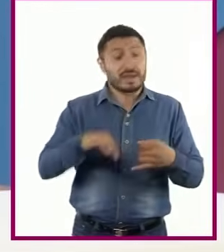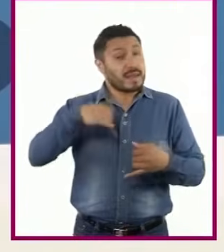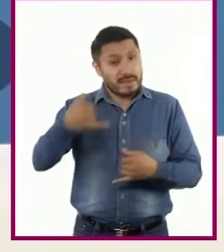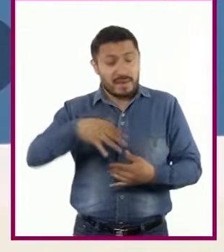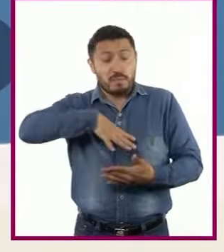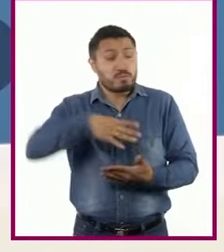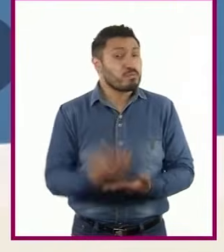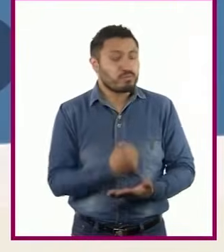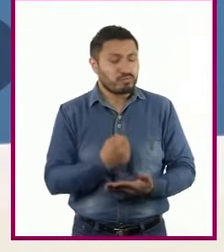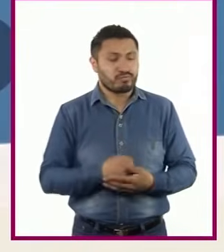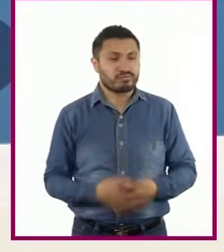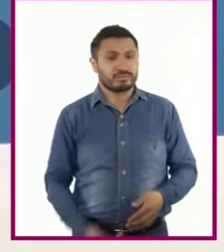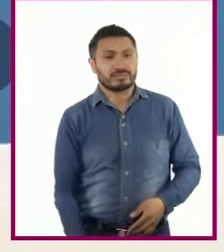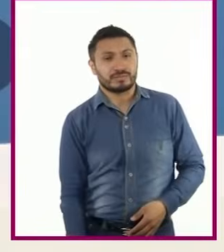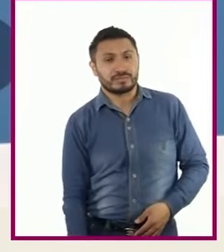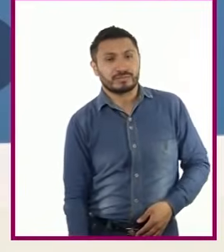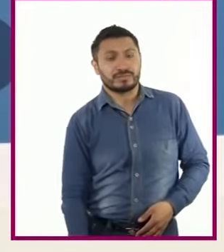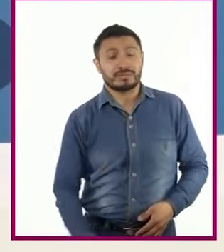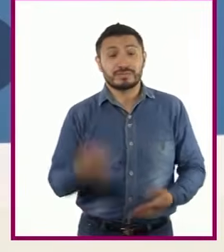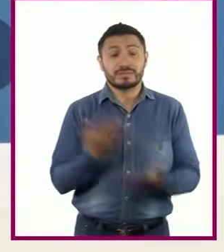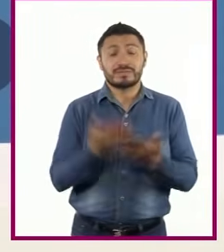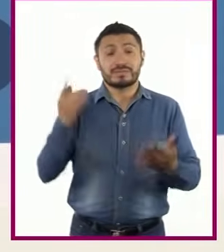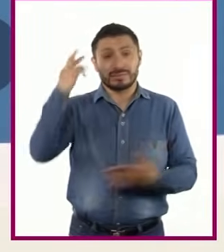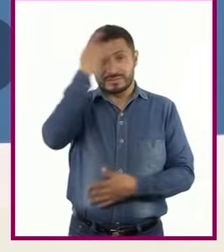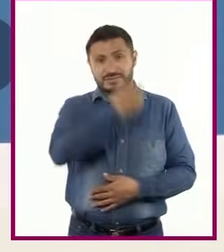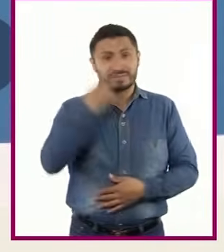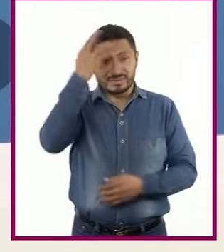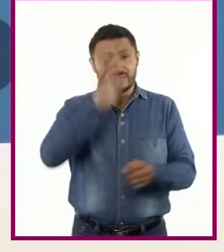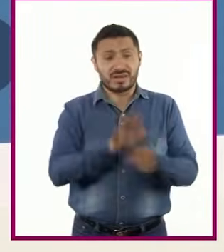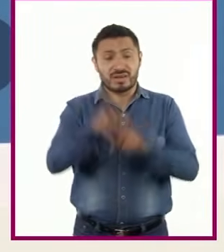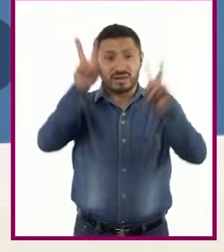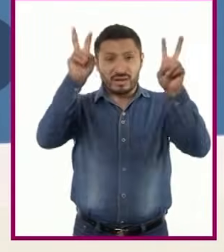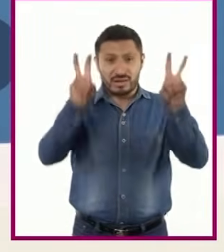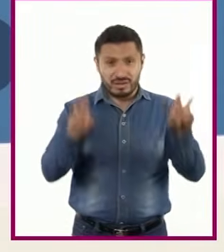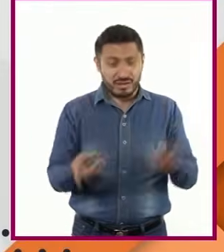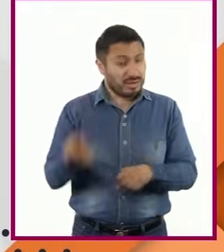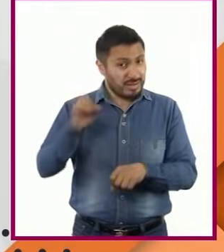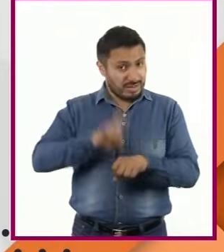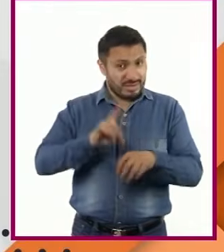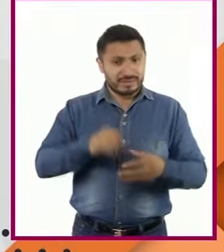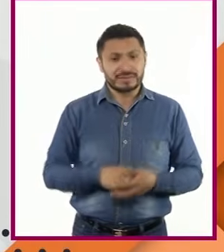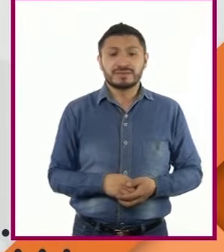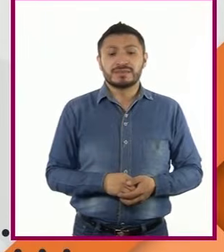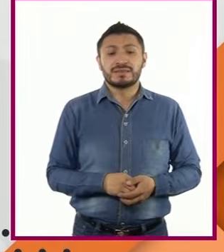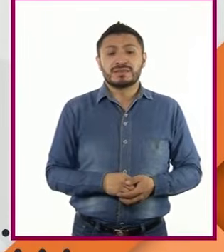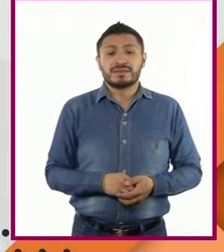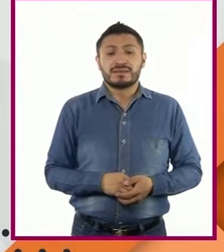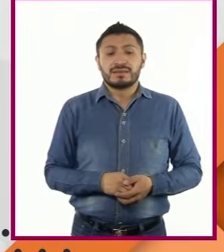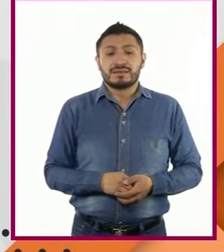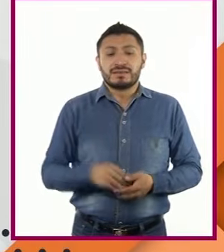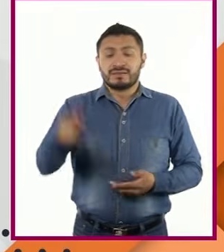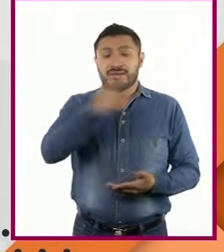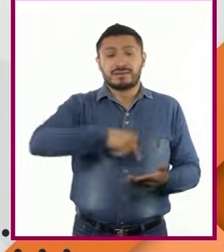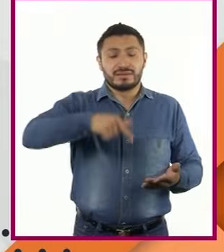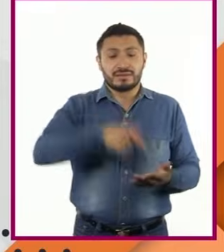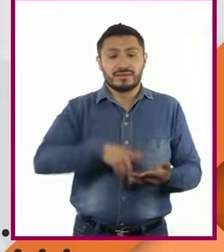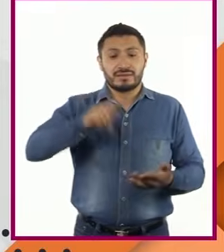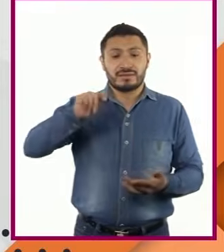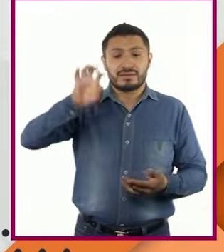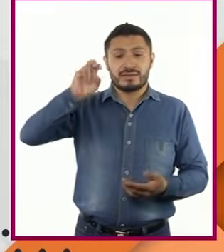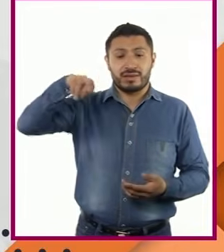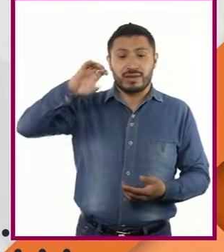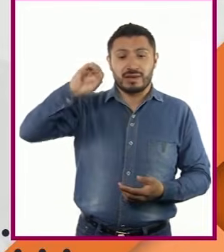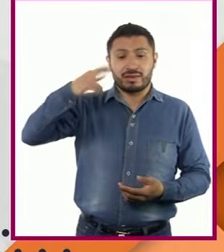vencerlo. Ahora revisemos cuáles son los titulares del día. El sitio de